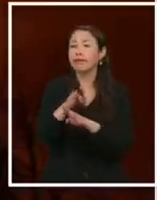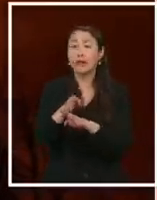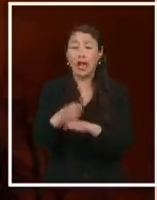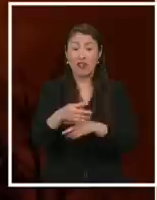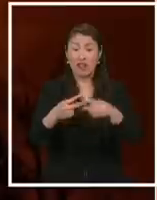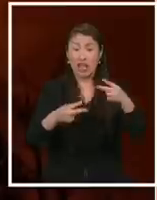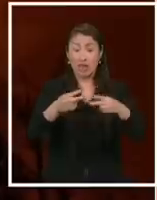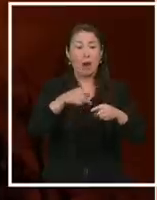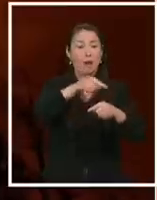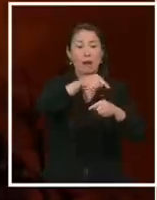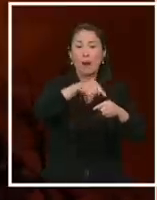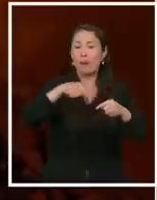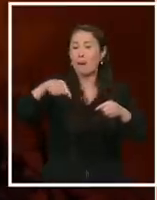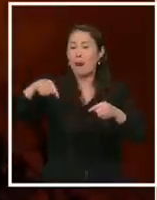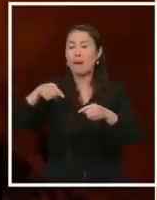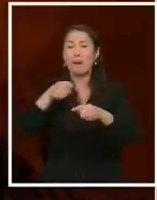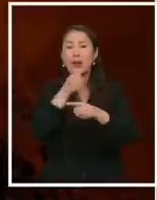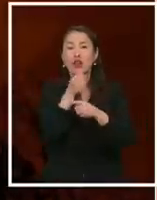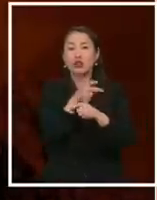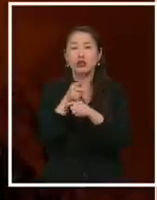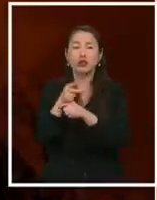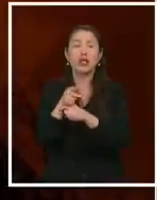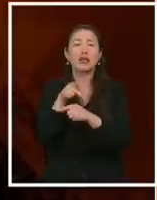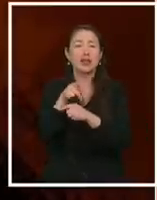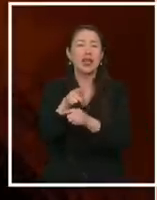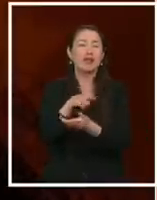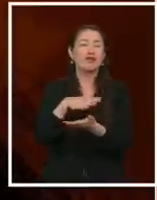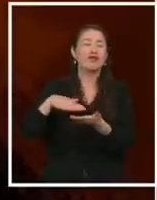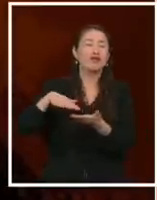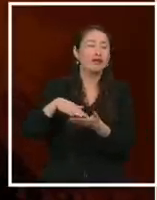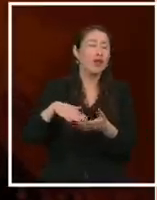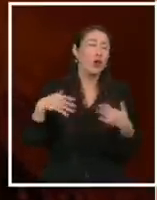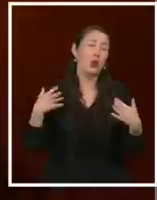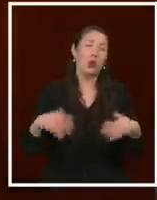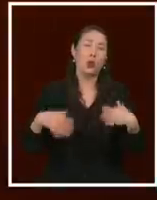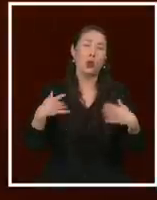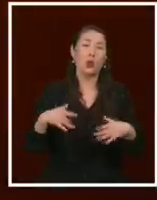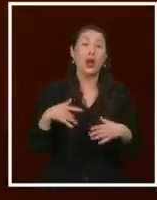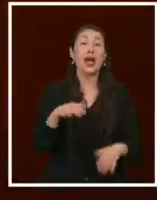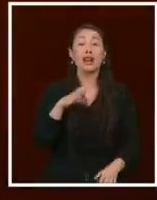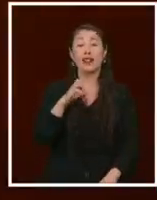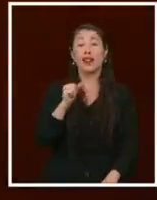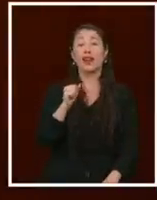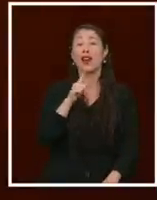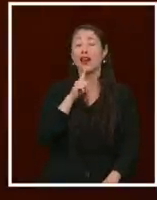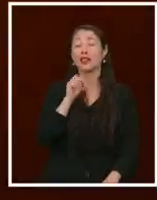zona de esta catástrofe. Zona de catástrofe, de hecho, decretó el